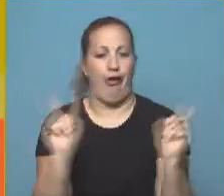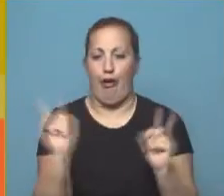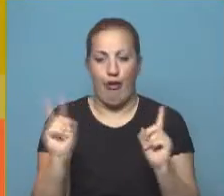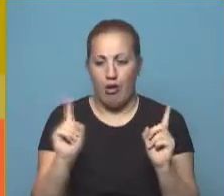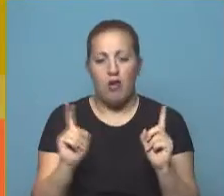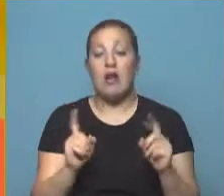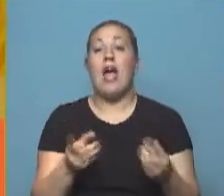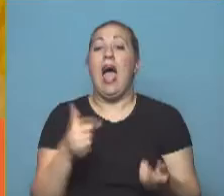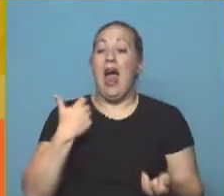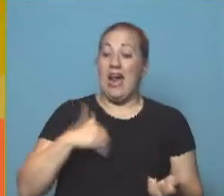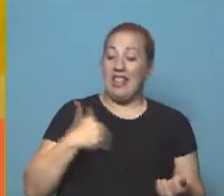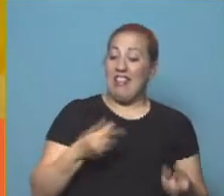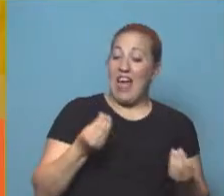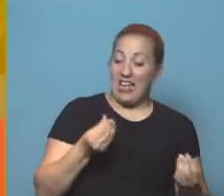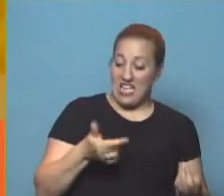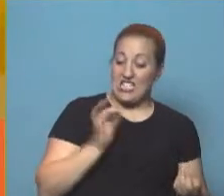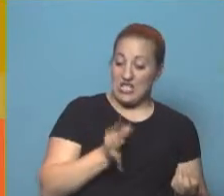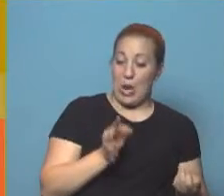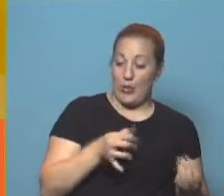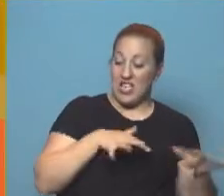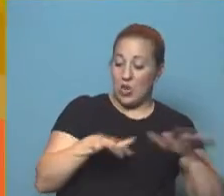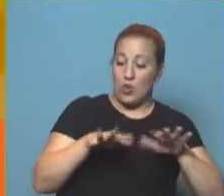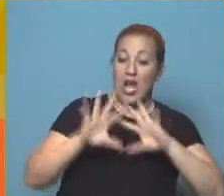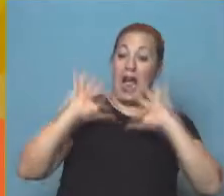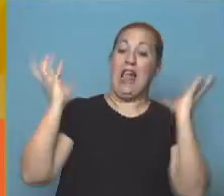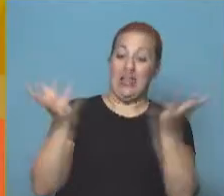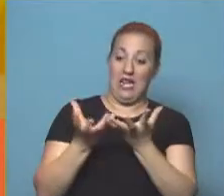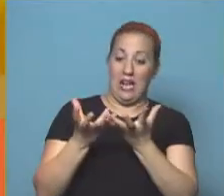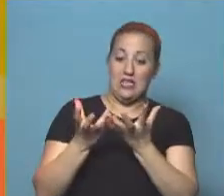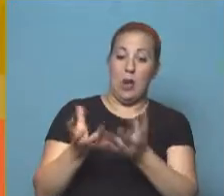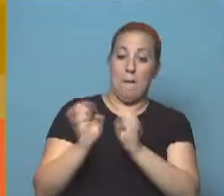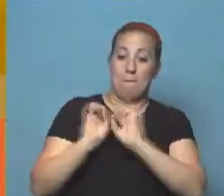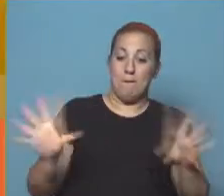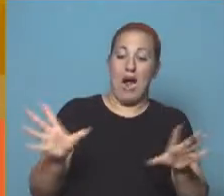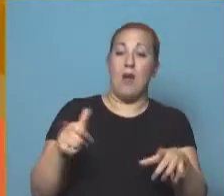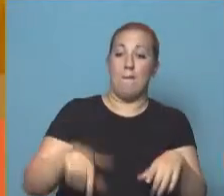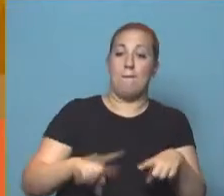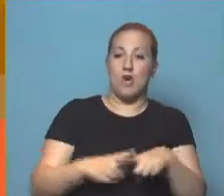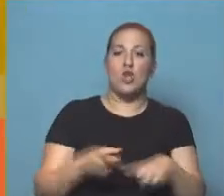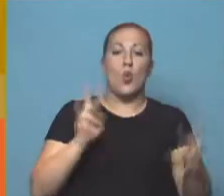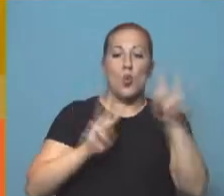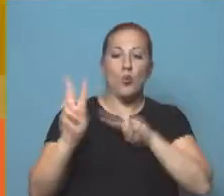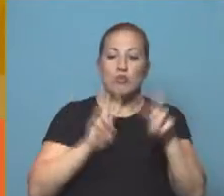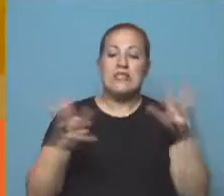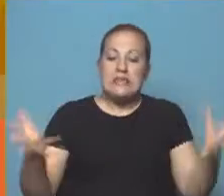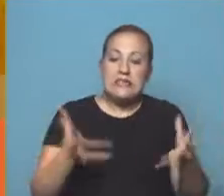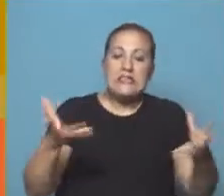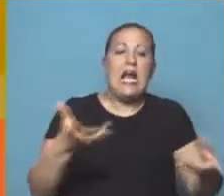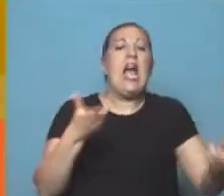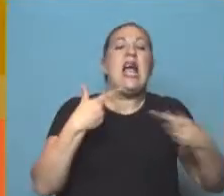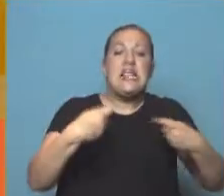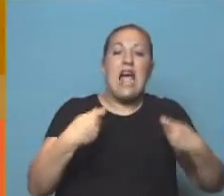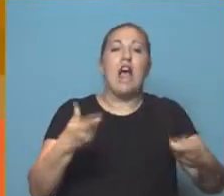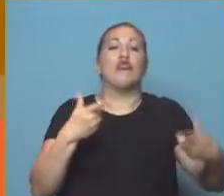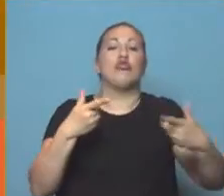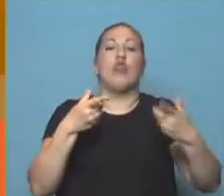¿Qué fue lo que hizo la Argentina? Como sabía que esta situación internacional afectaba la política doméstica, incentivó el gasto público para mantener el consumo, para